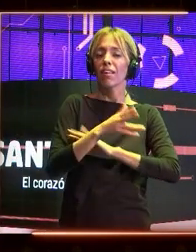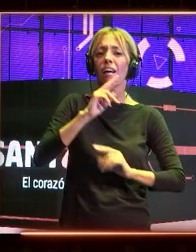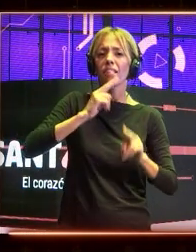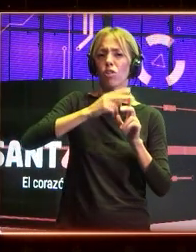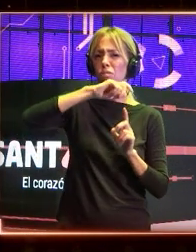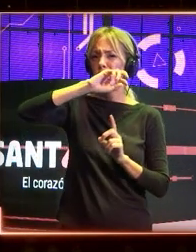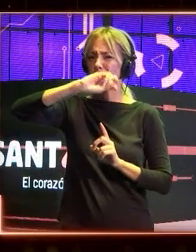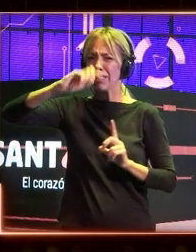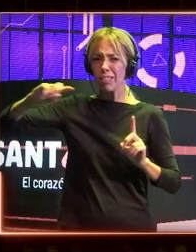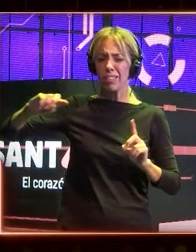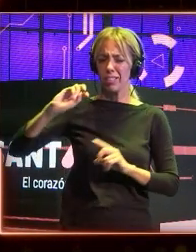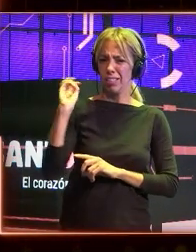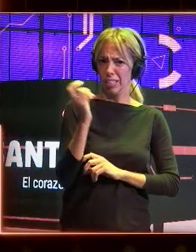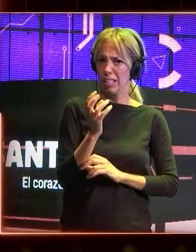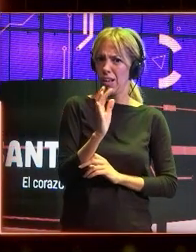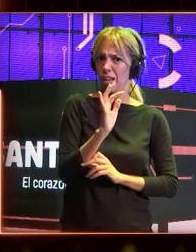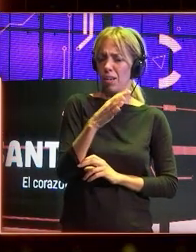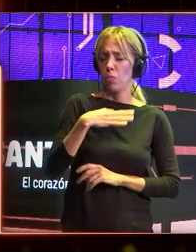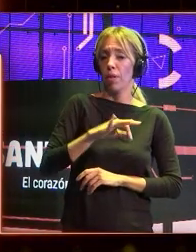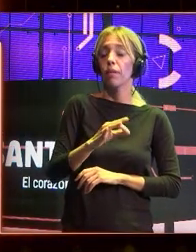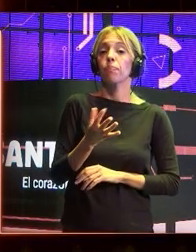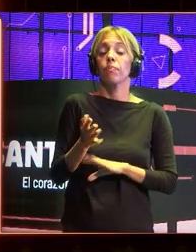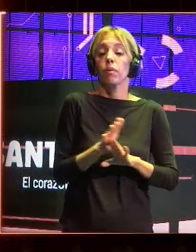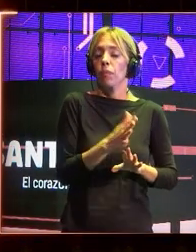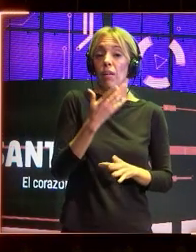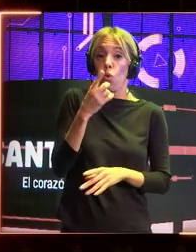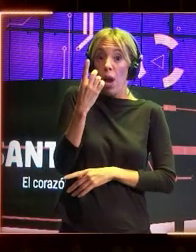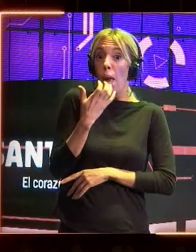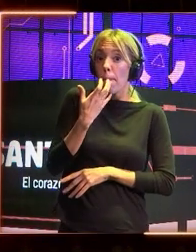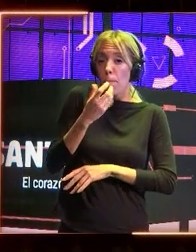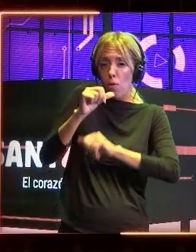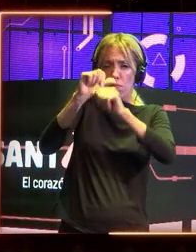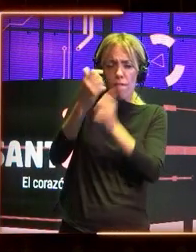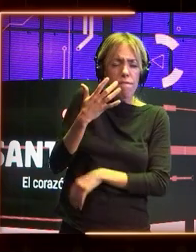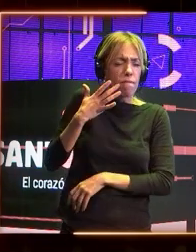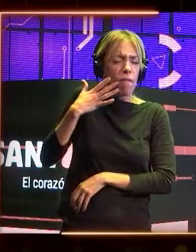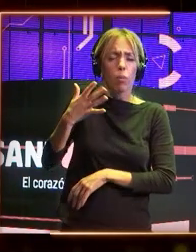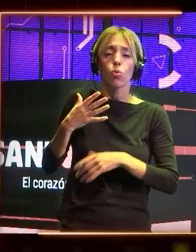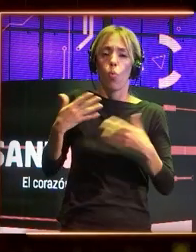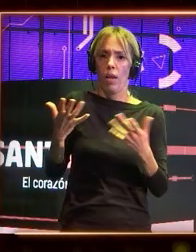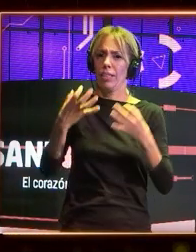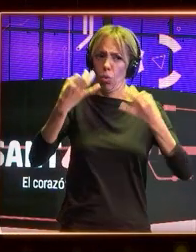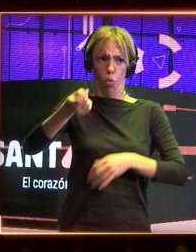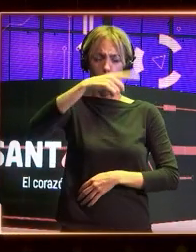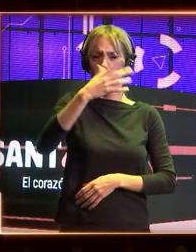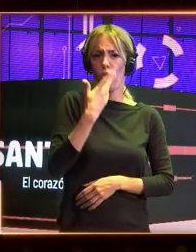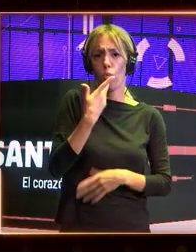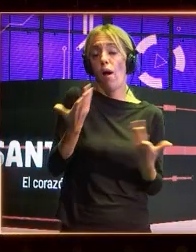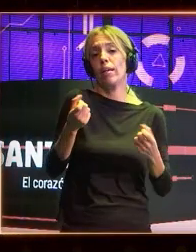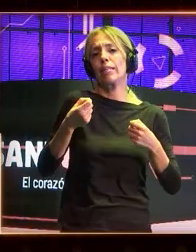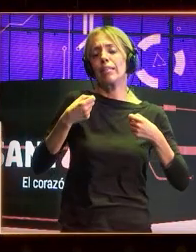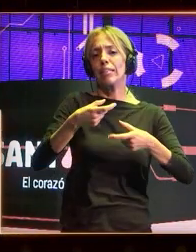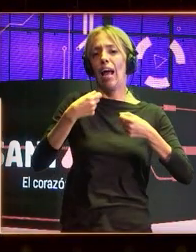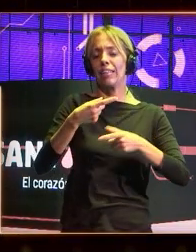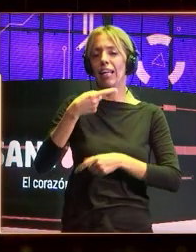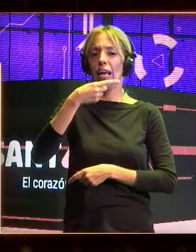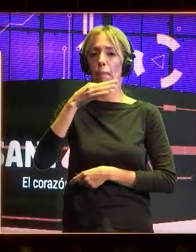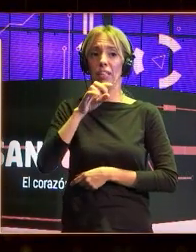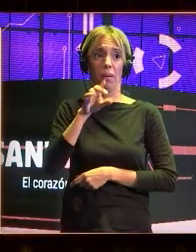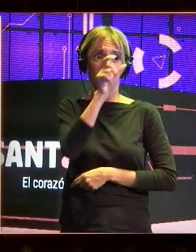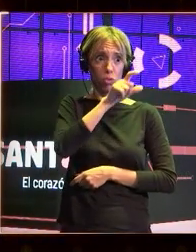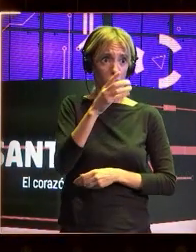diferentes y el ejemplo quizás más popular que ha hecho que todo esto explote es lo que bueno os sonará chat gpt Quién ha usado chat gpt en